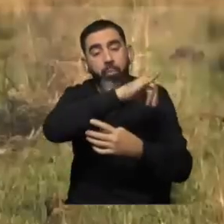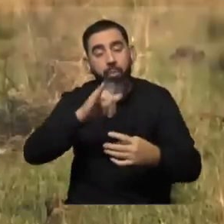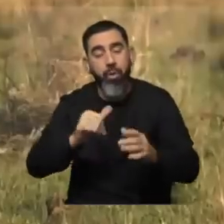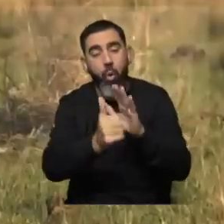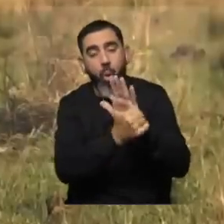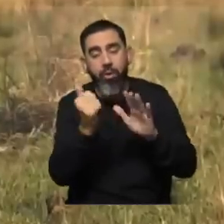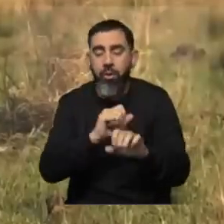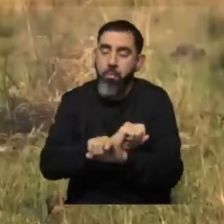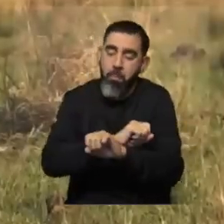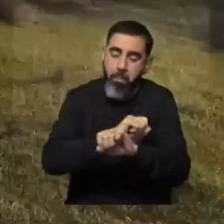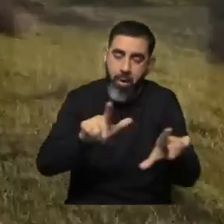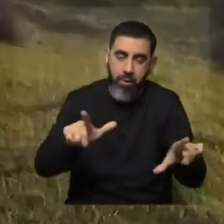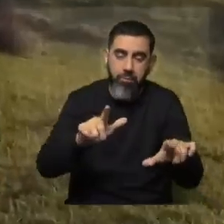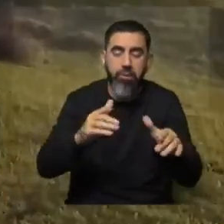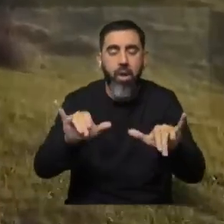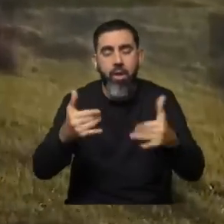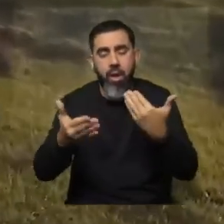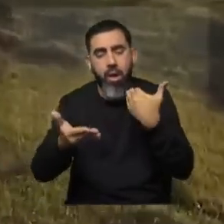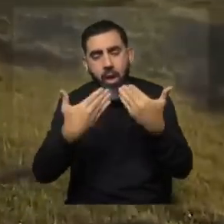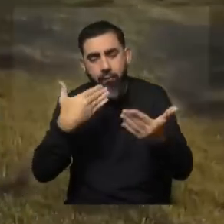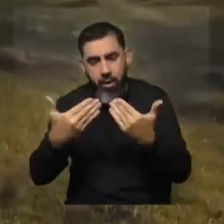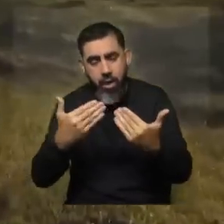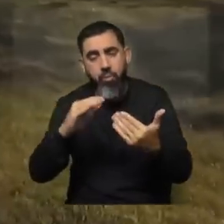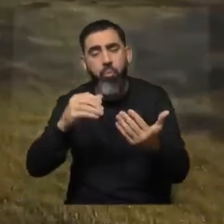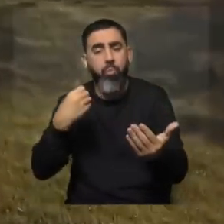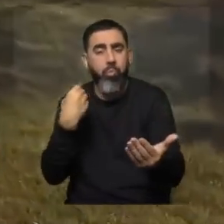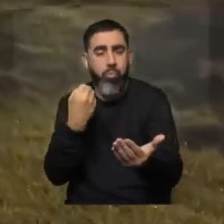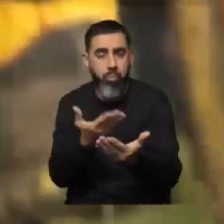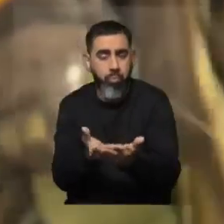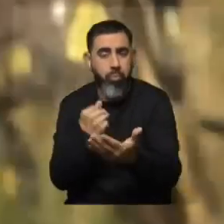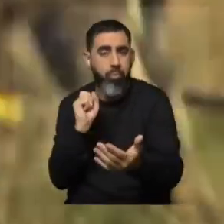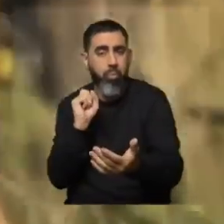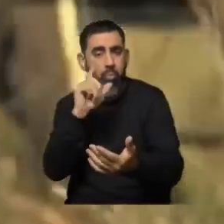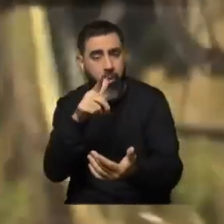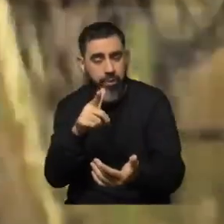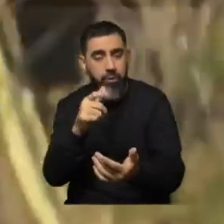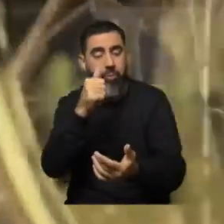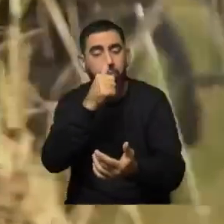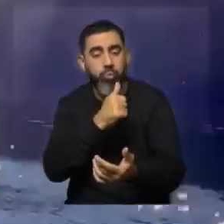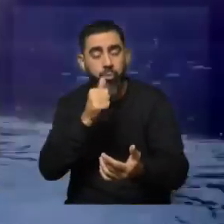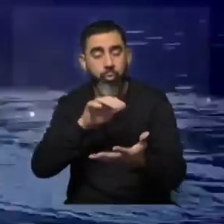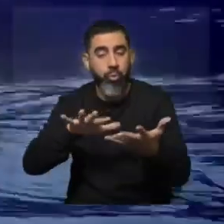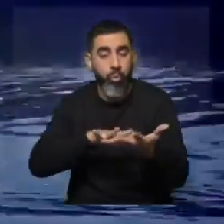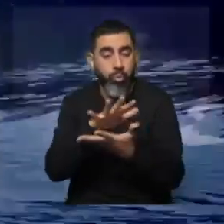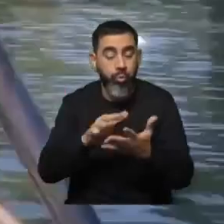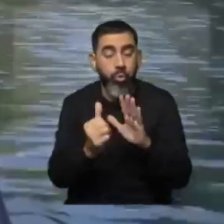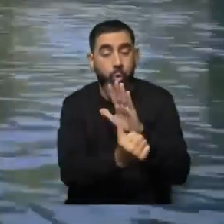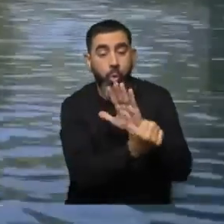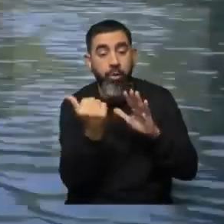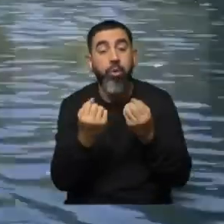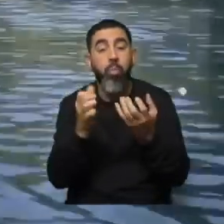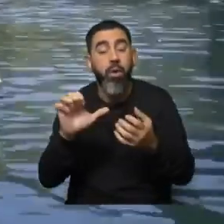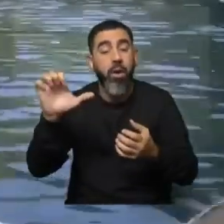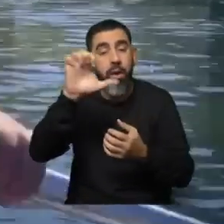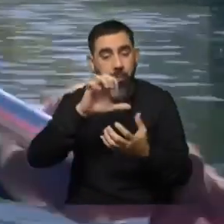litoral está yendo muy mal y hemos hablado ya muchas veces hemos elevado algunas propuestas específicas para para atender la situación del litoral sobre todo porque las empresas están